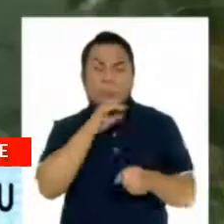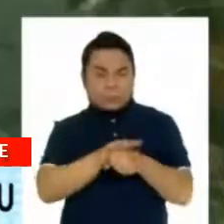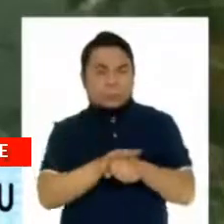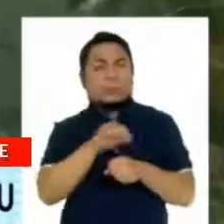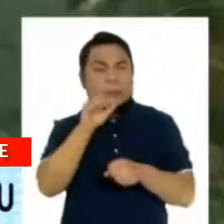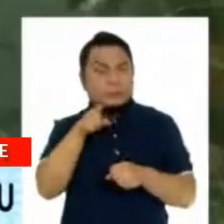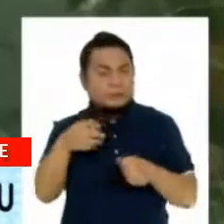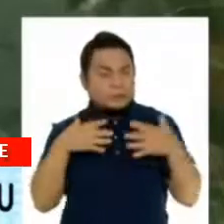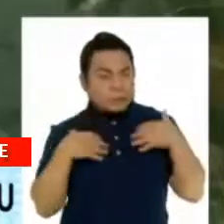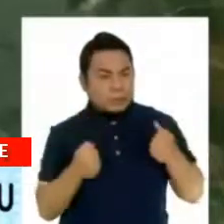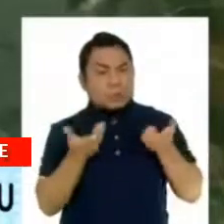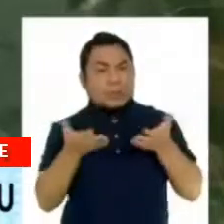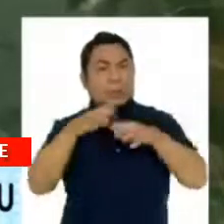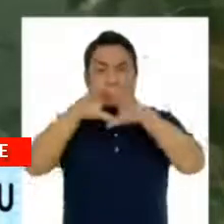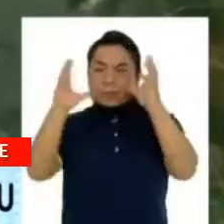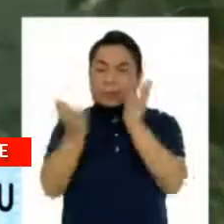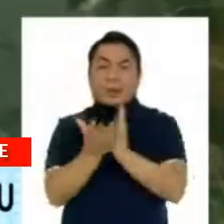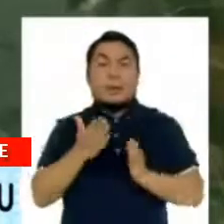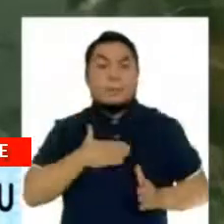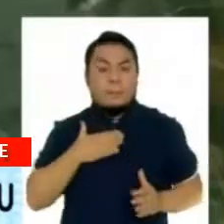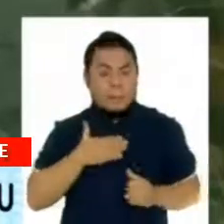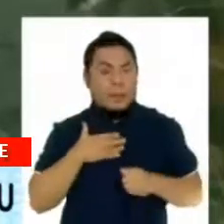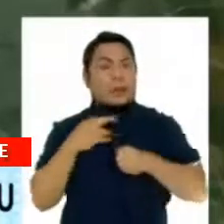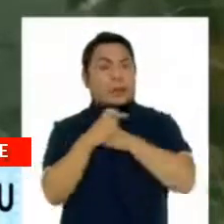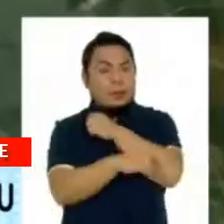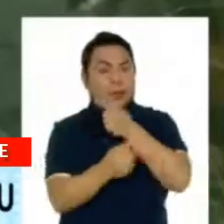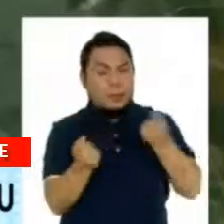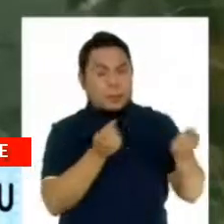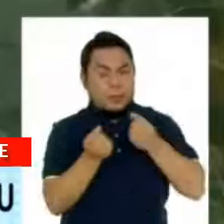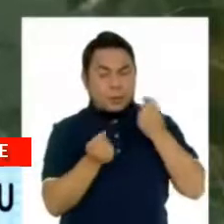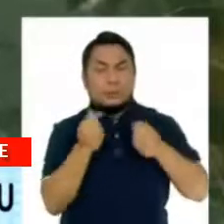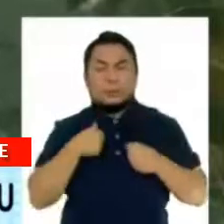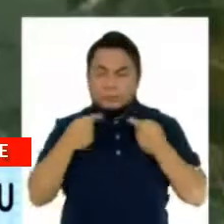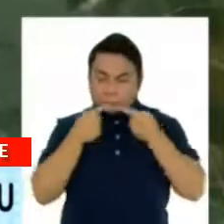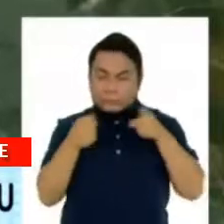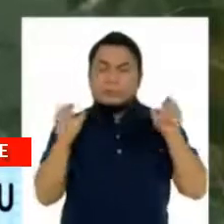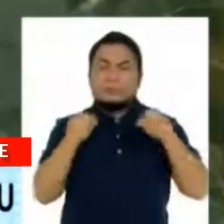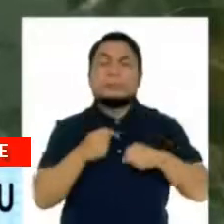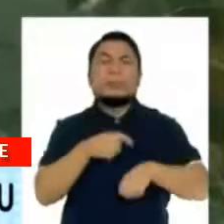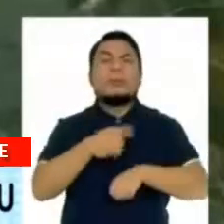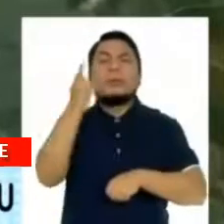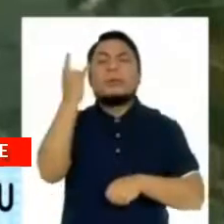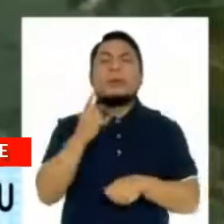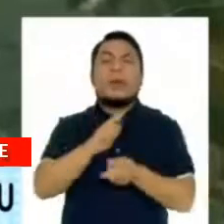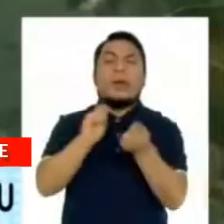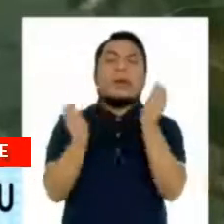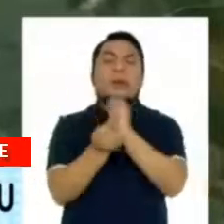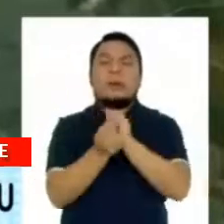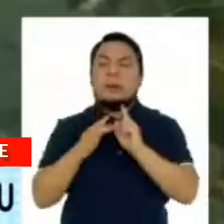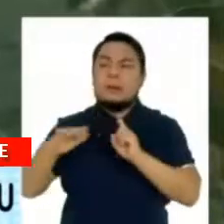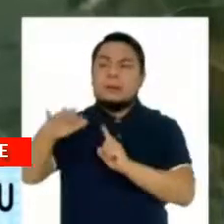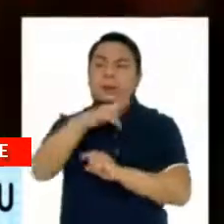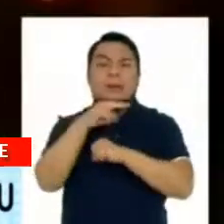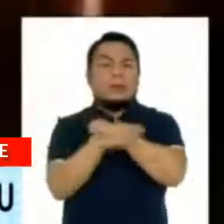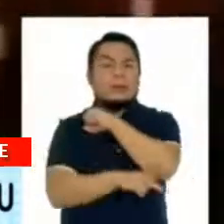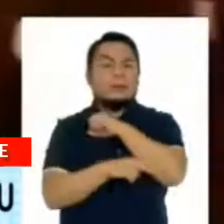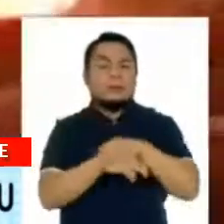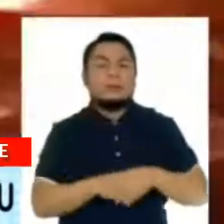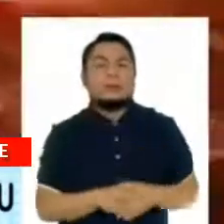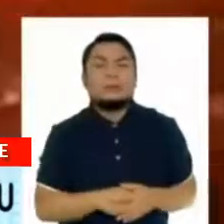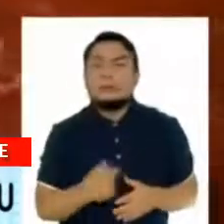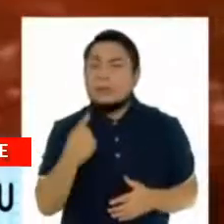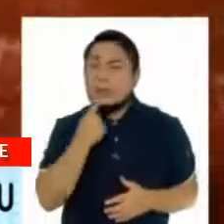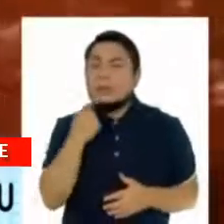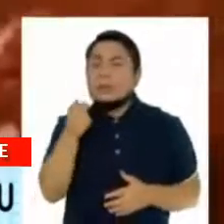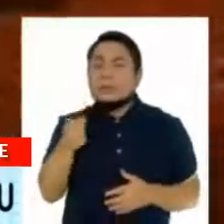con la salud del planeta, mi gobierno declarará la emergencia climática nacional. Condenó